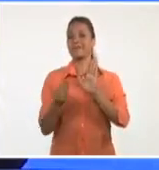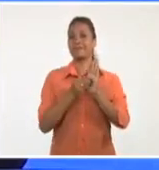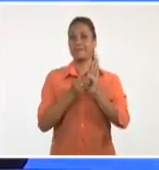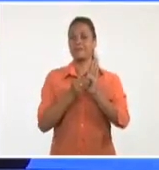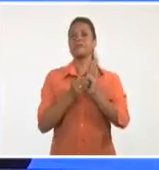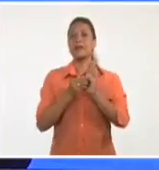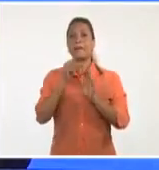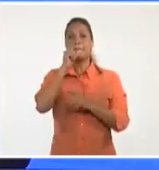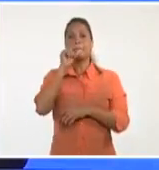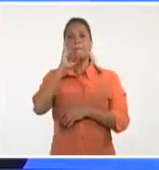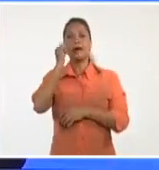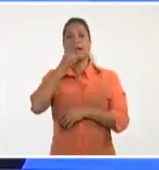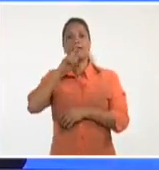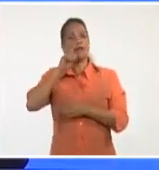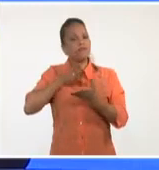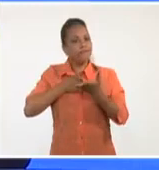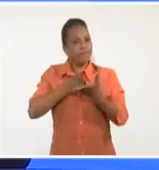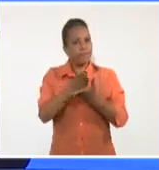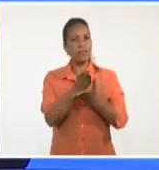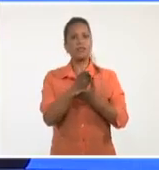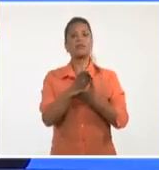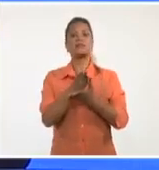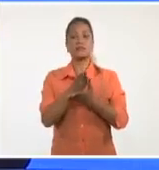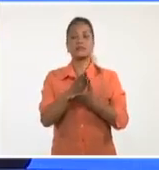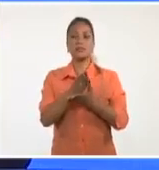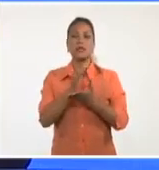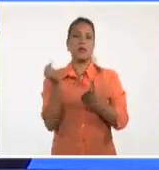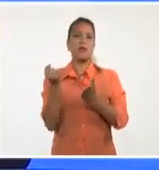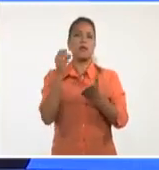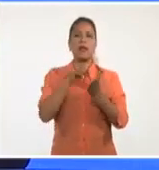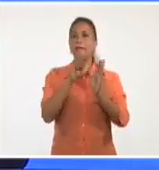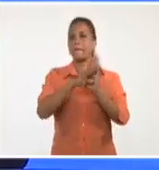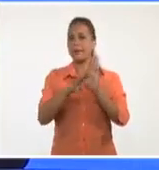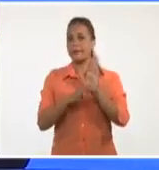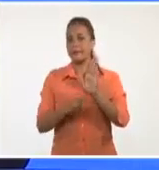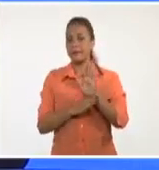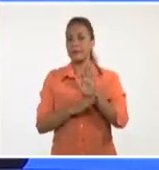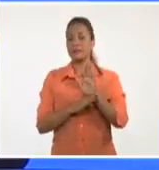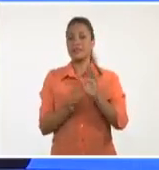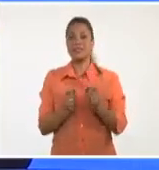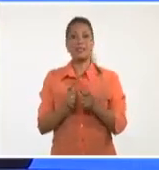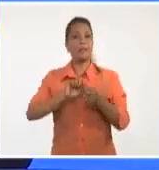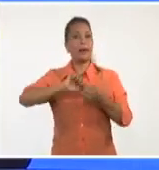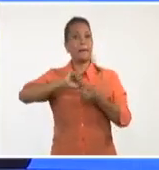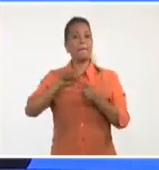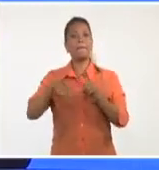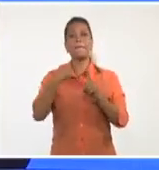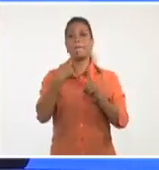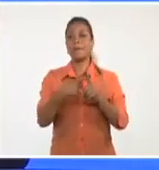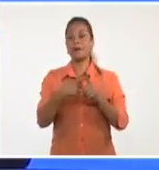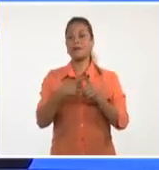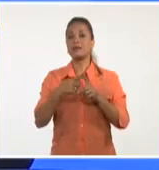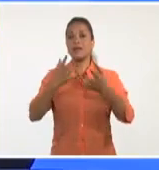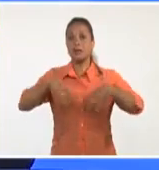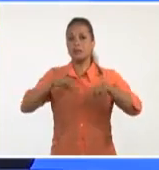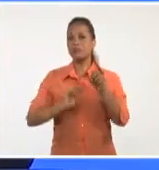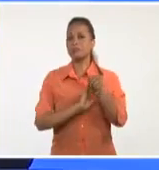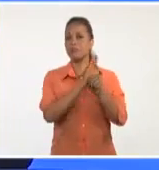Biden mantiene a despecho de la actual crisis internacional agravada por la emergencia de una pandemia